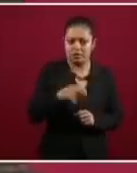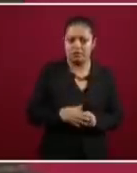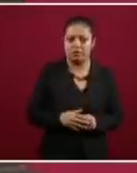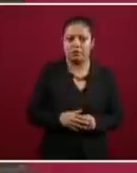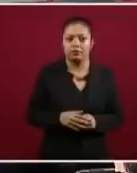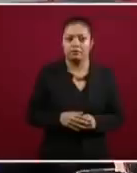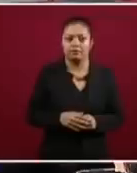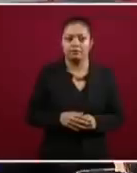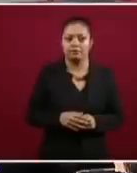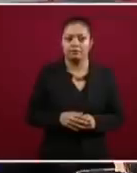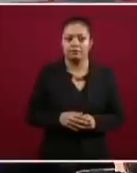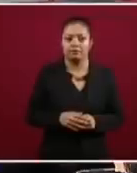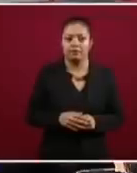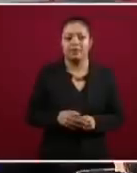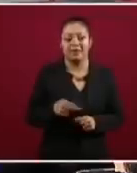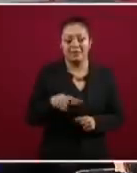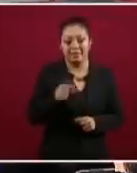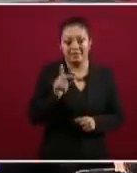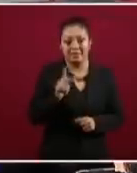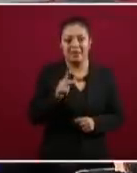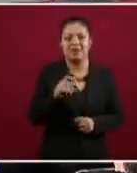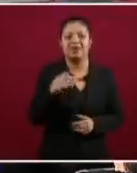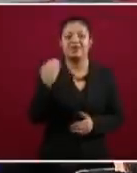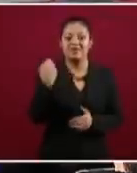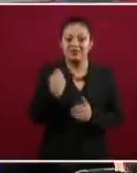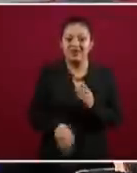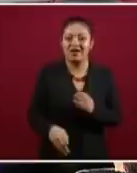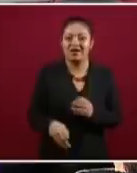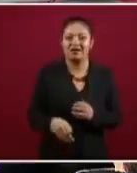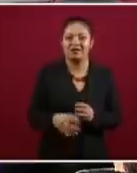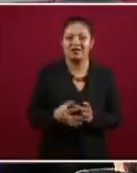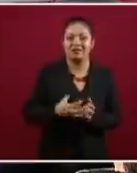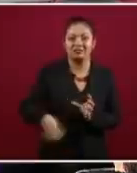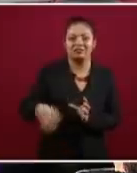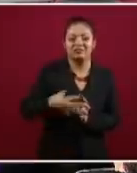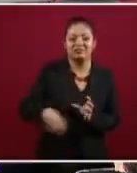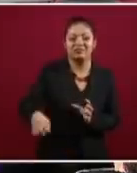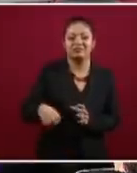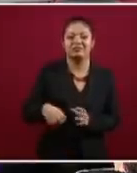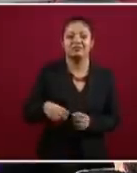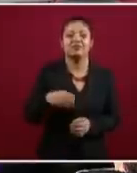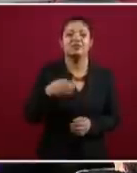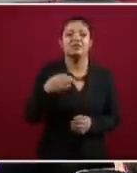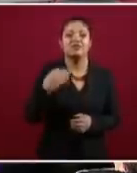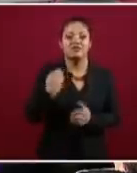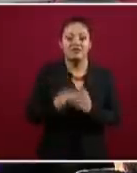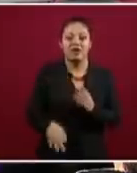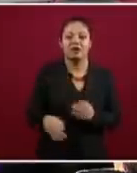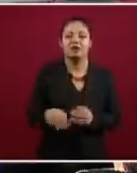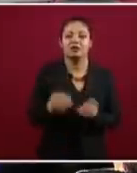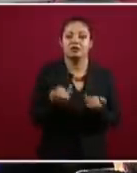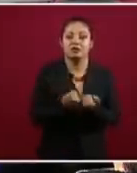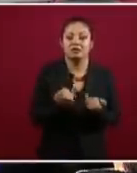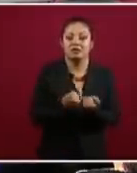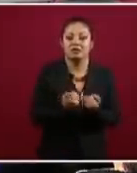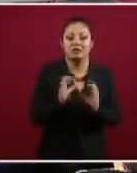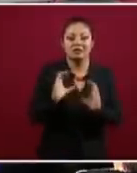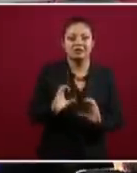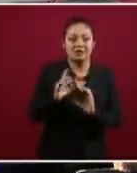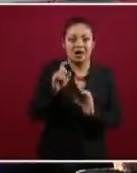pero falta de drenaje, no hay plantas de tratamiento de agua.